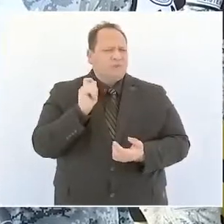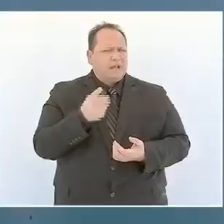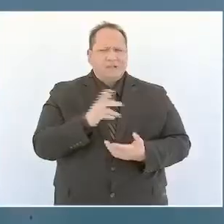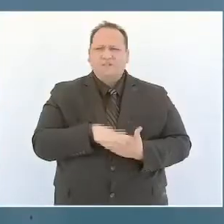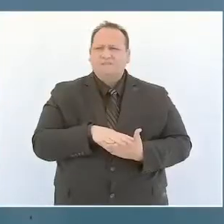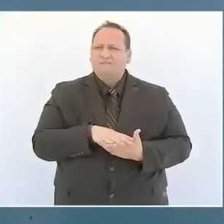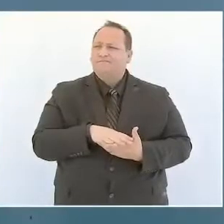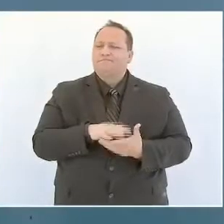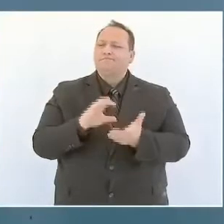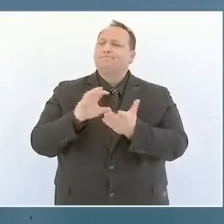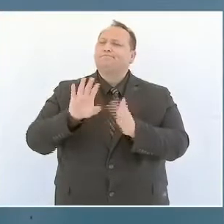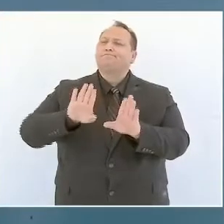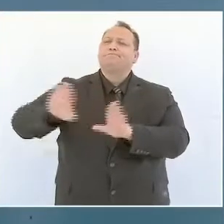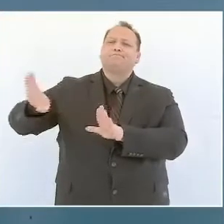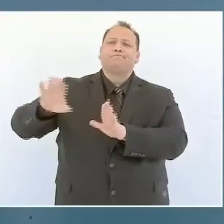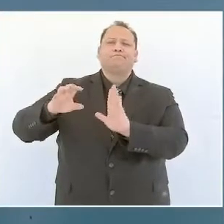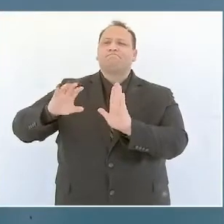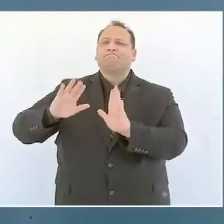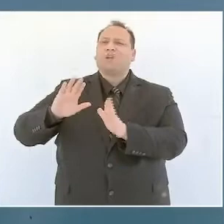excluir,